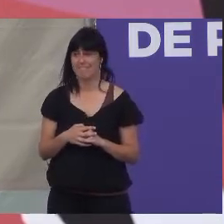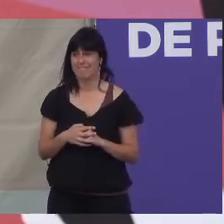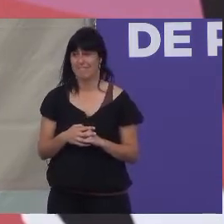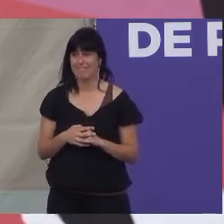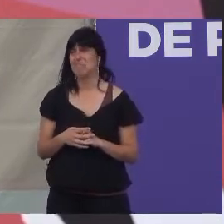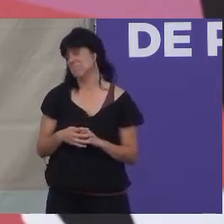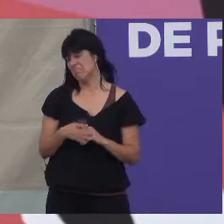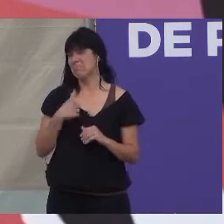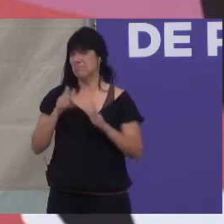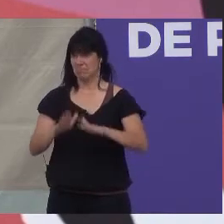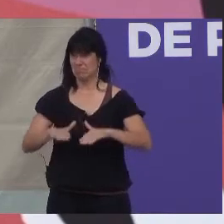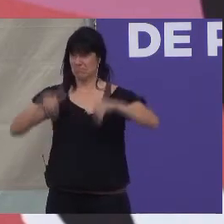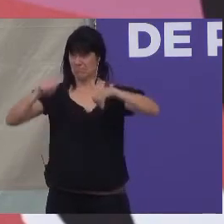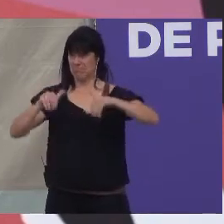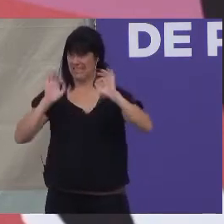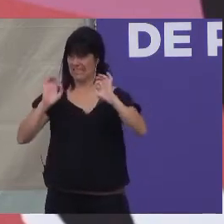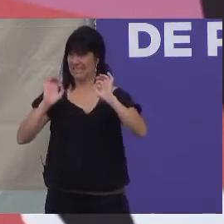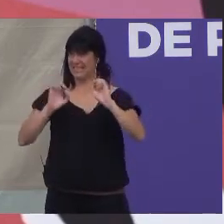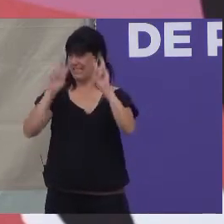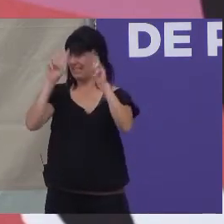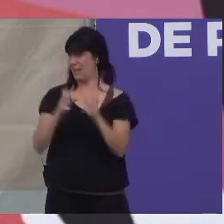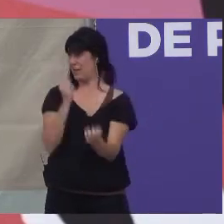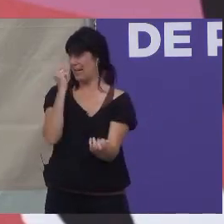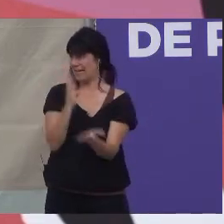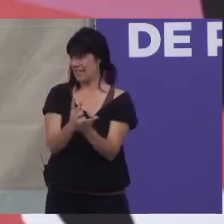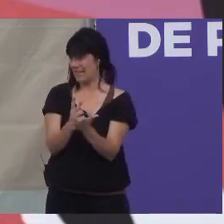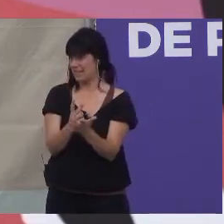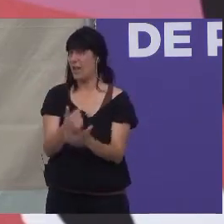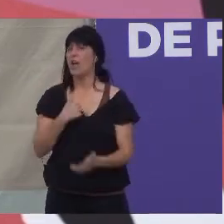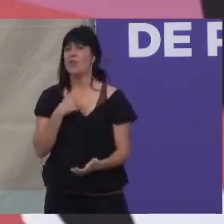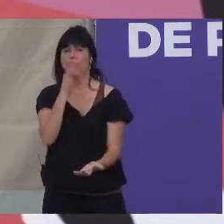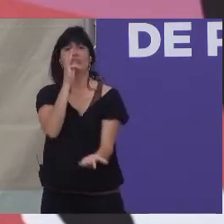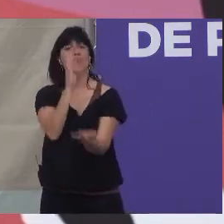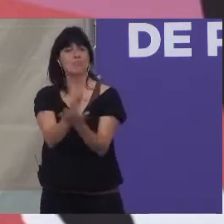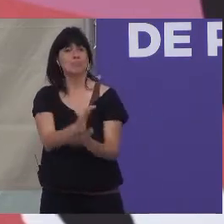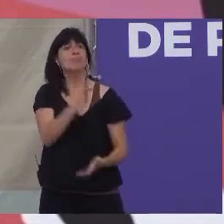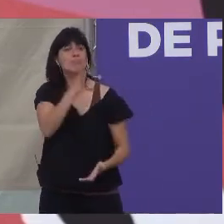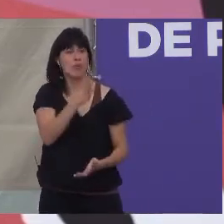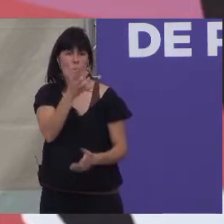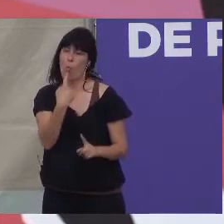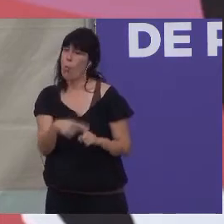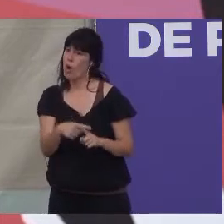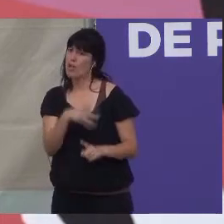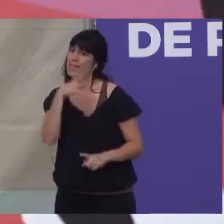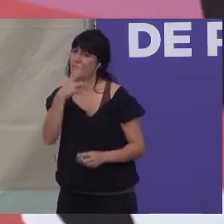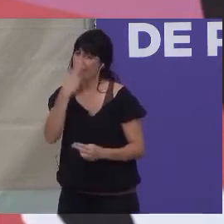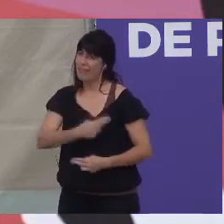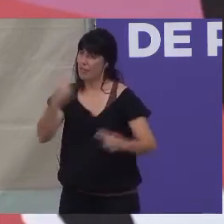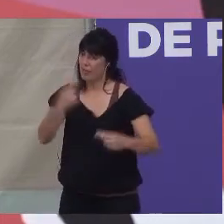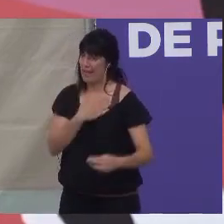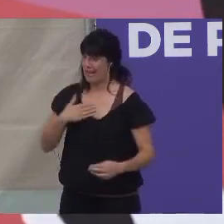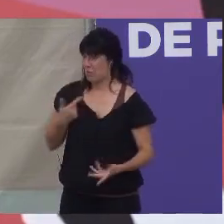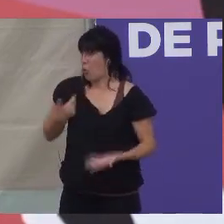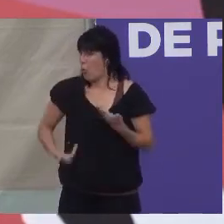como candidato al Consejo a Garantías, me voy a comprometer en denunciar una cosa que no me parece justo.